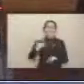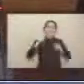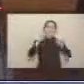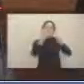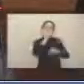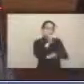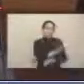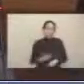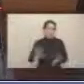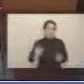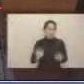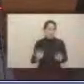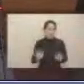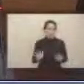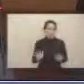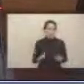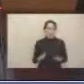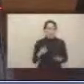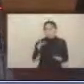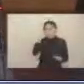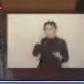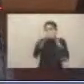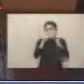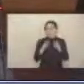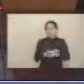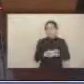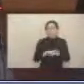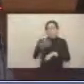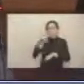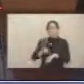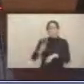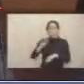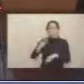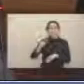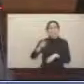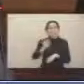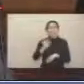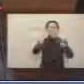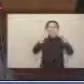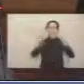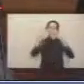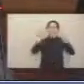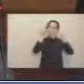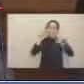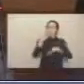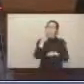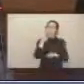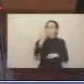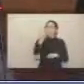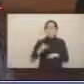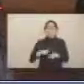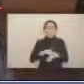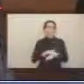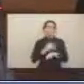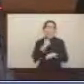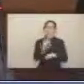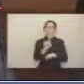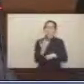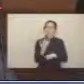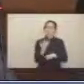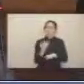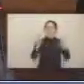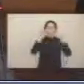usted en sintonía con lo que hoy conocemos sobre el ministro Wert en relación a la educación, que pretende o que plantea que los profesores